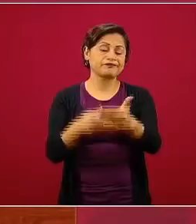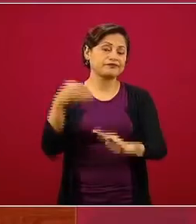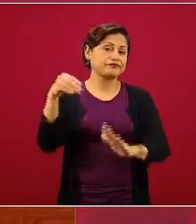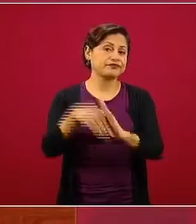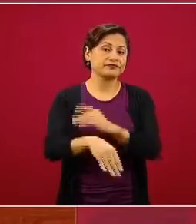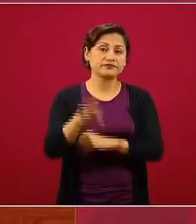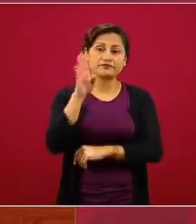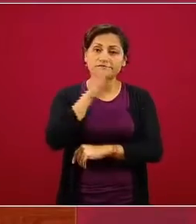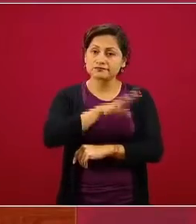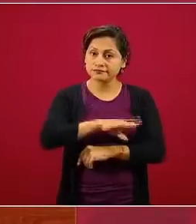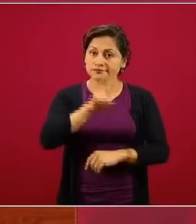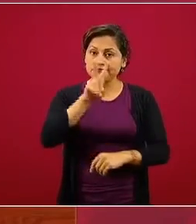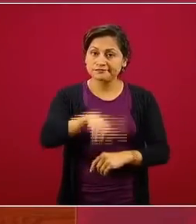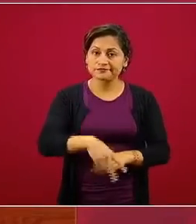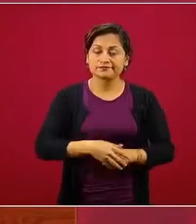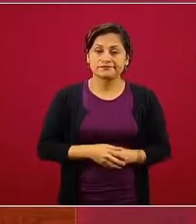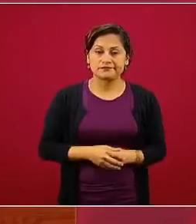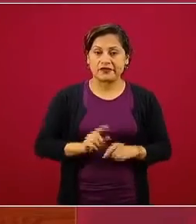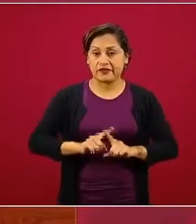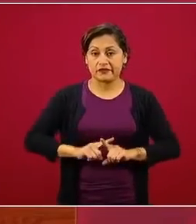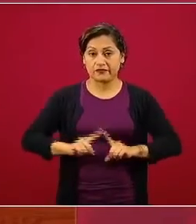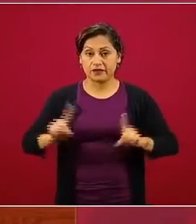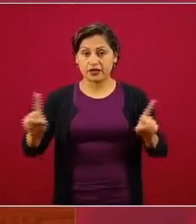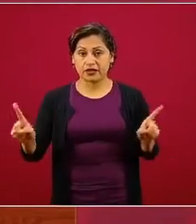con la imagen